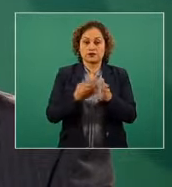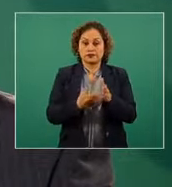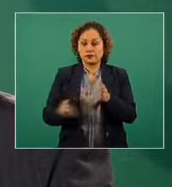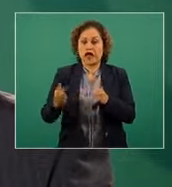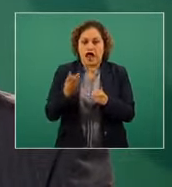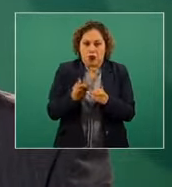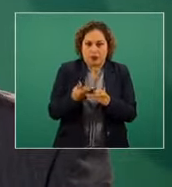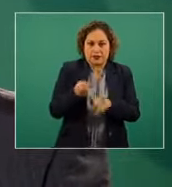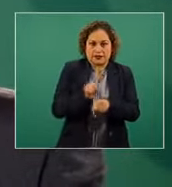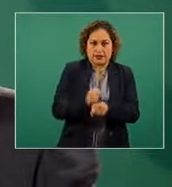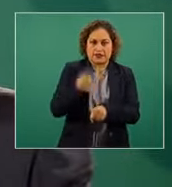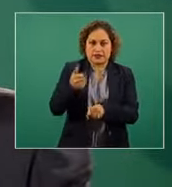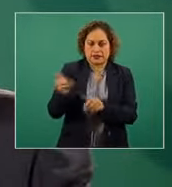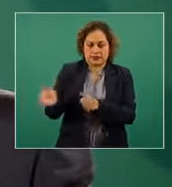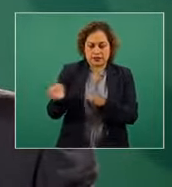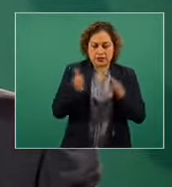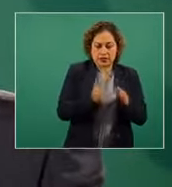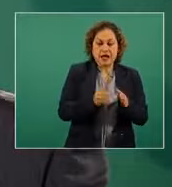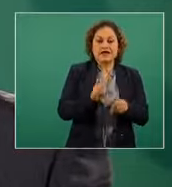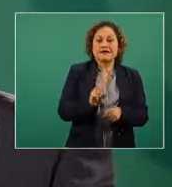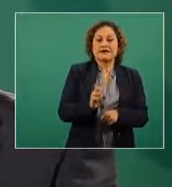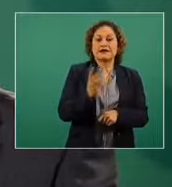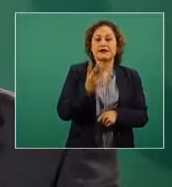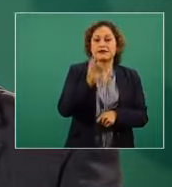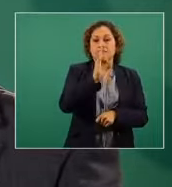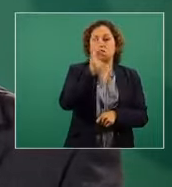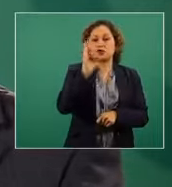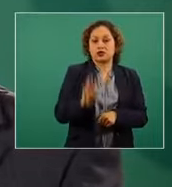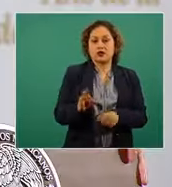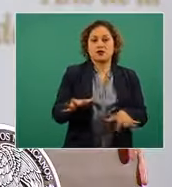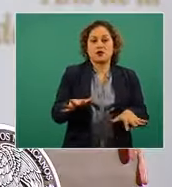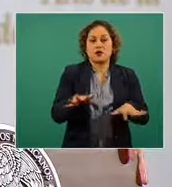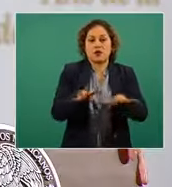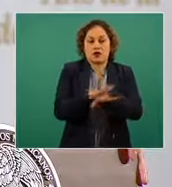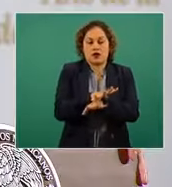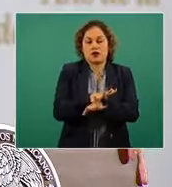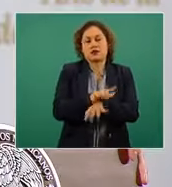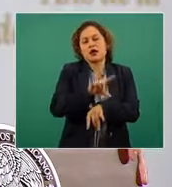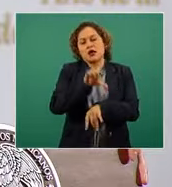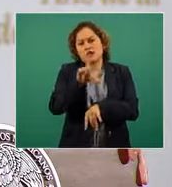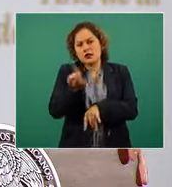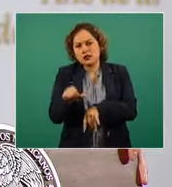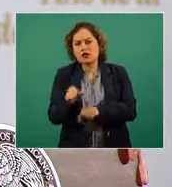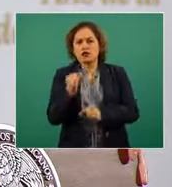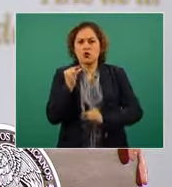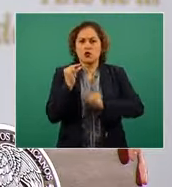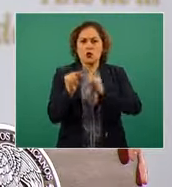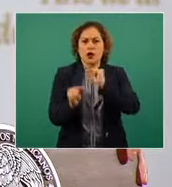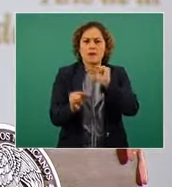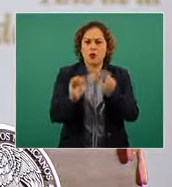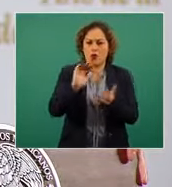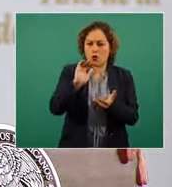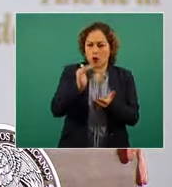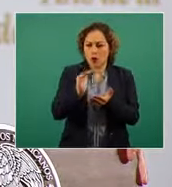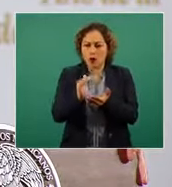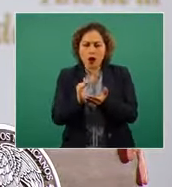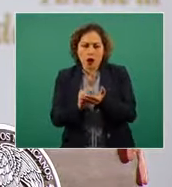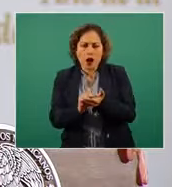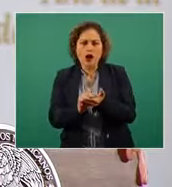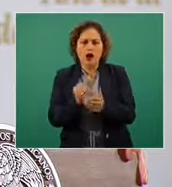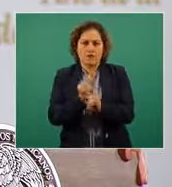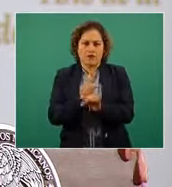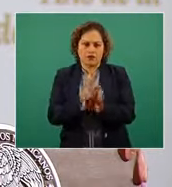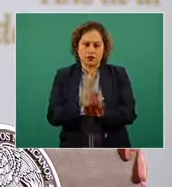un cambio de menos 33% al inicio de la semana, que como suele ocurrir se va reduciendo y en este caso